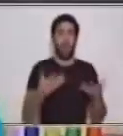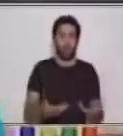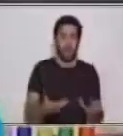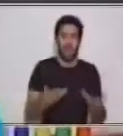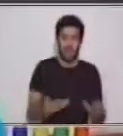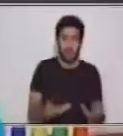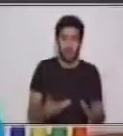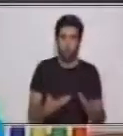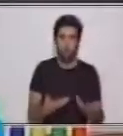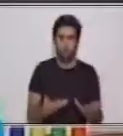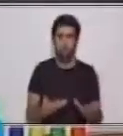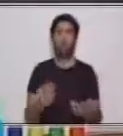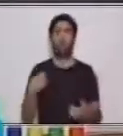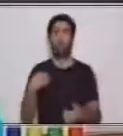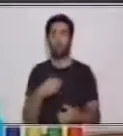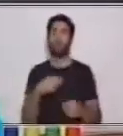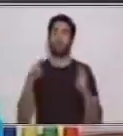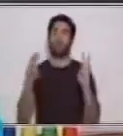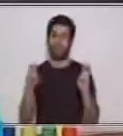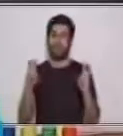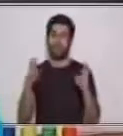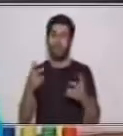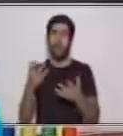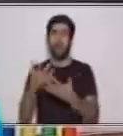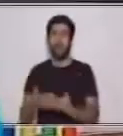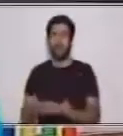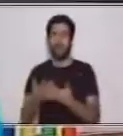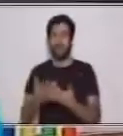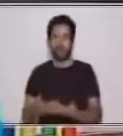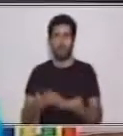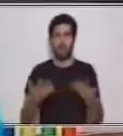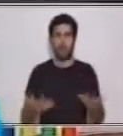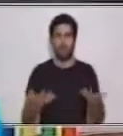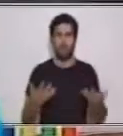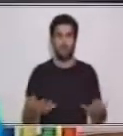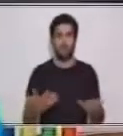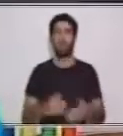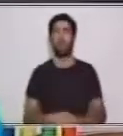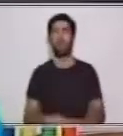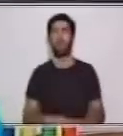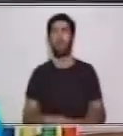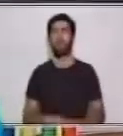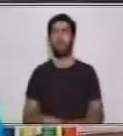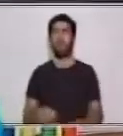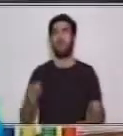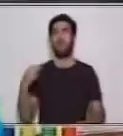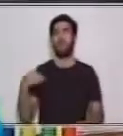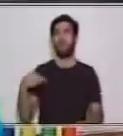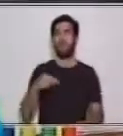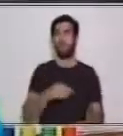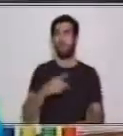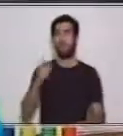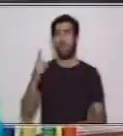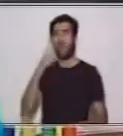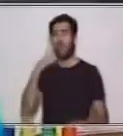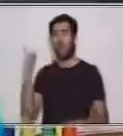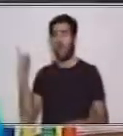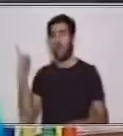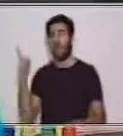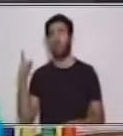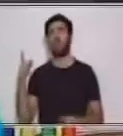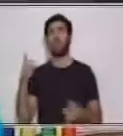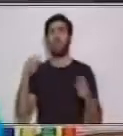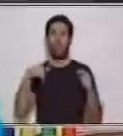palabras, estamos hablando sobre medidas de peso. Muy bien, vamos a tomar en cuenta en esta ocasión